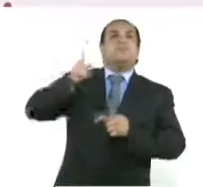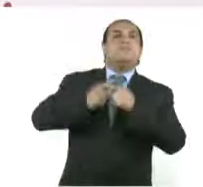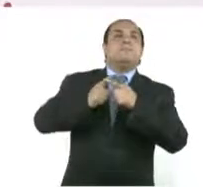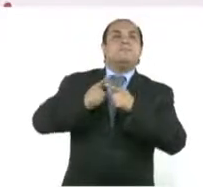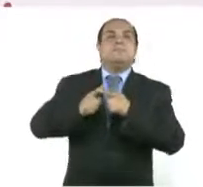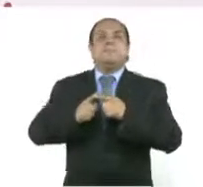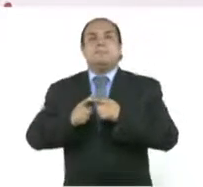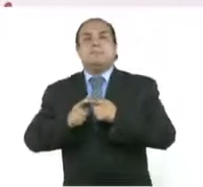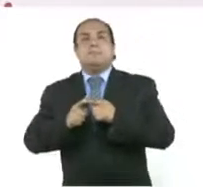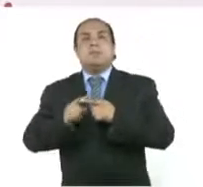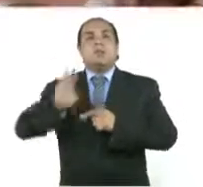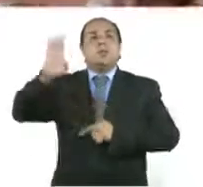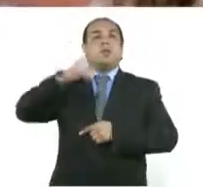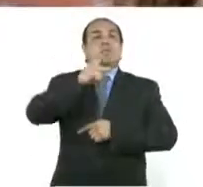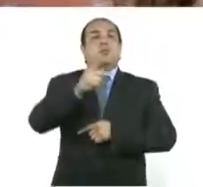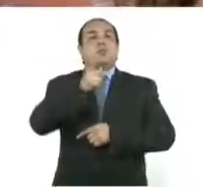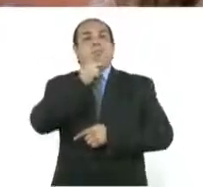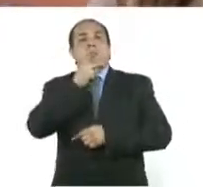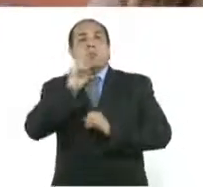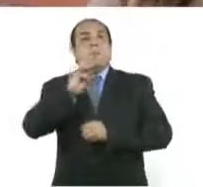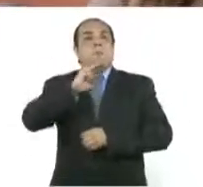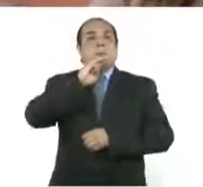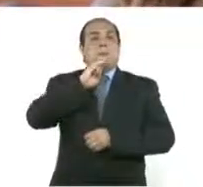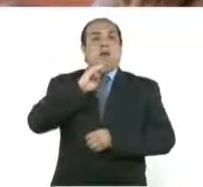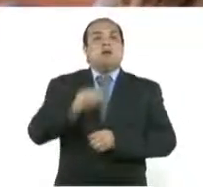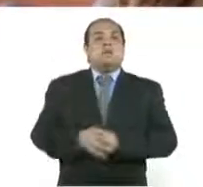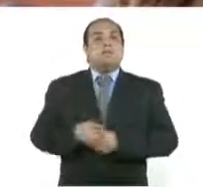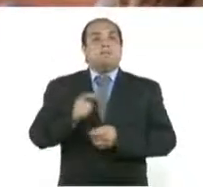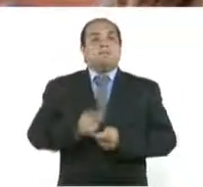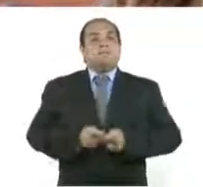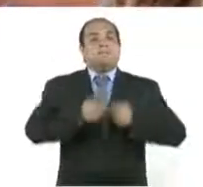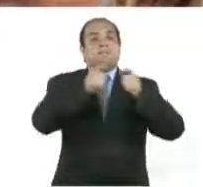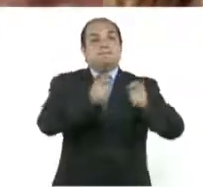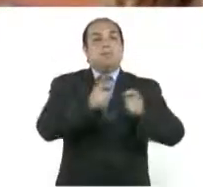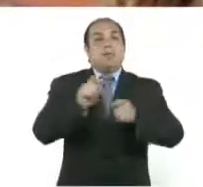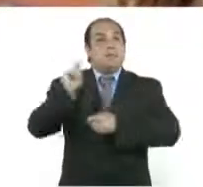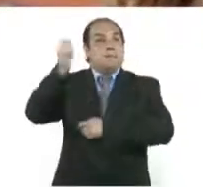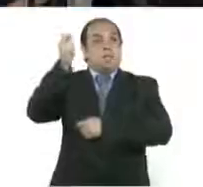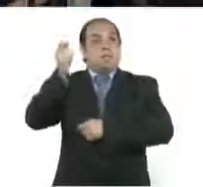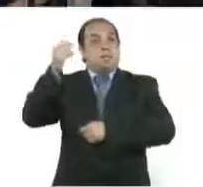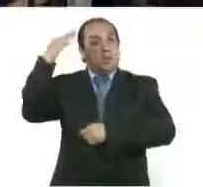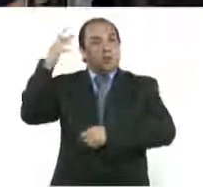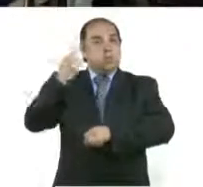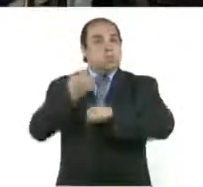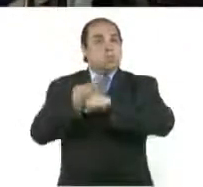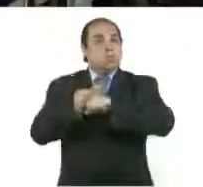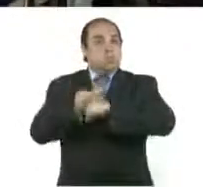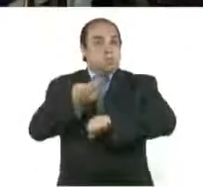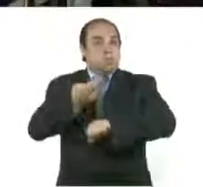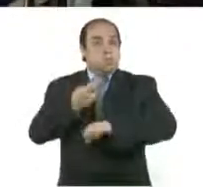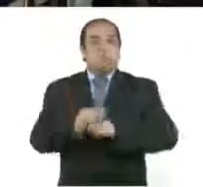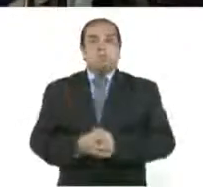Levanten la mano quienes su papá o su mamá recibió pensión de adulto mayor